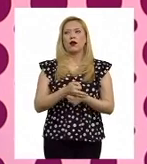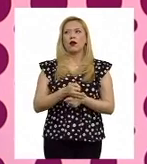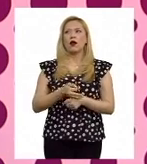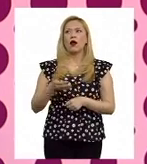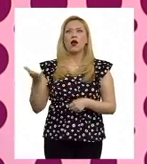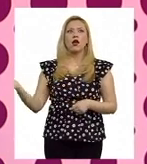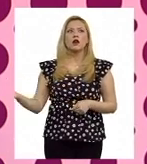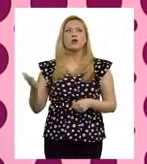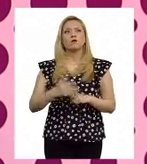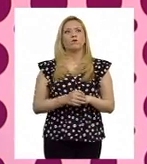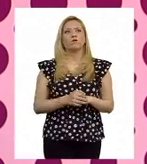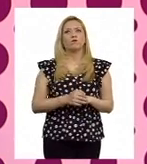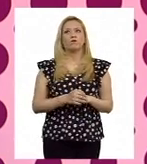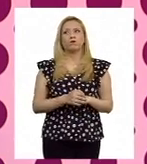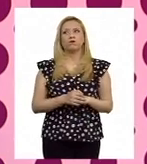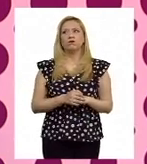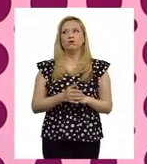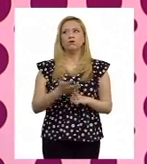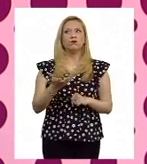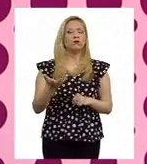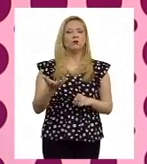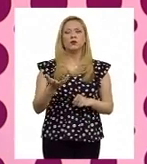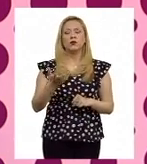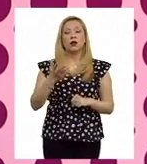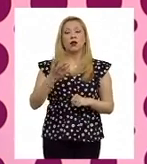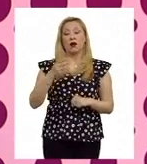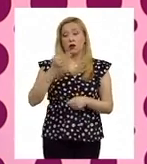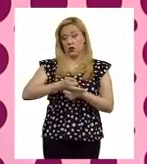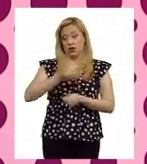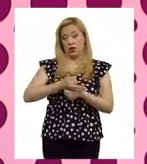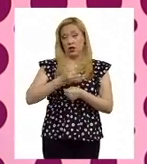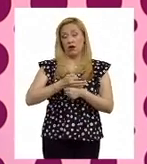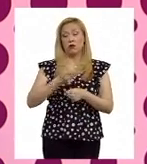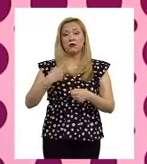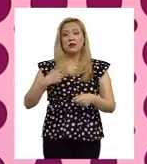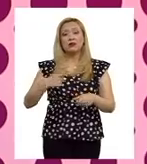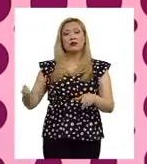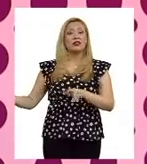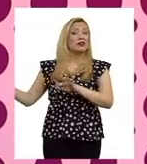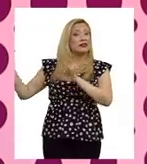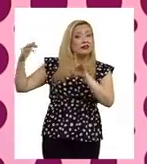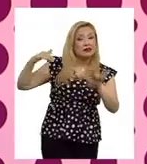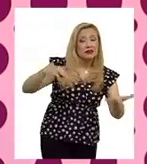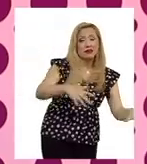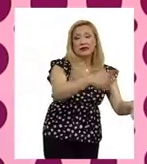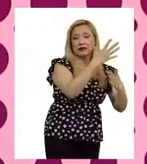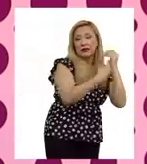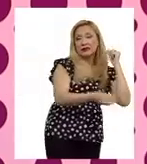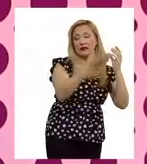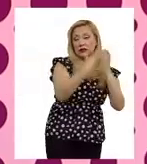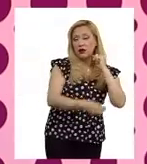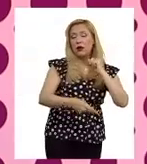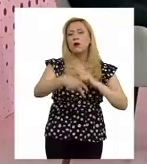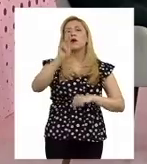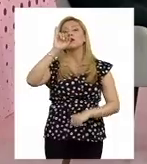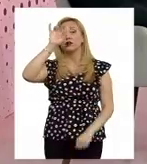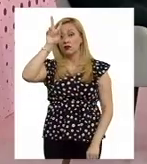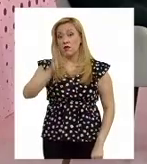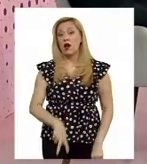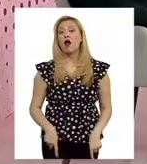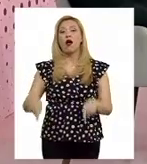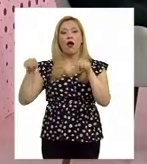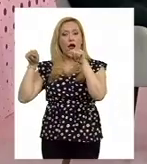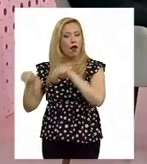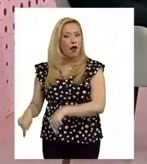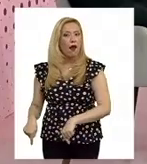doctor, o sea, va a haber hasta ahorita ha habido desplazamientos internos, ¿sí? Pero efectivamente va